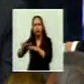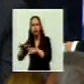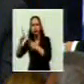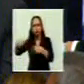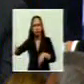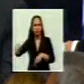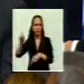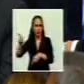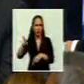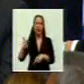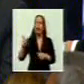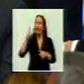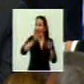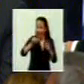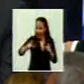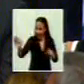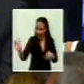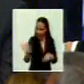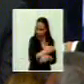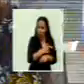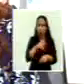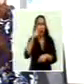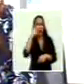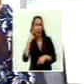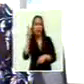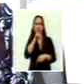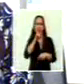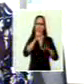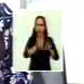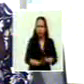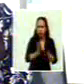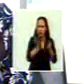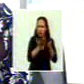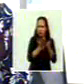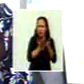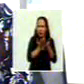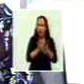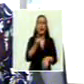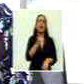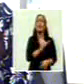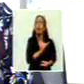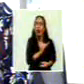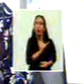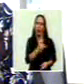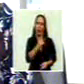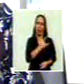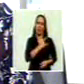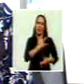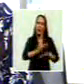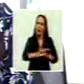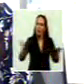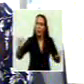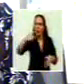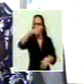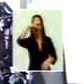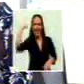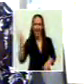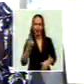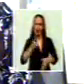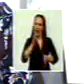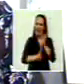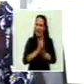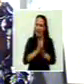son hombres y mujeres formados en la Universidad Pública Nacional y gratuita, que luego han hecho